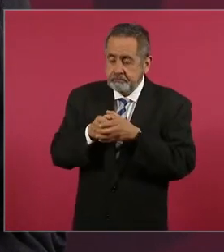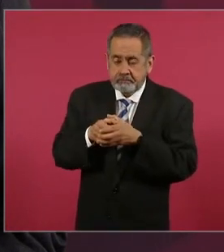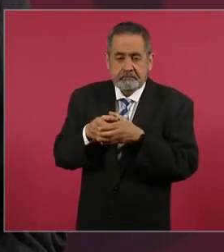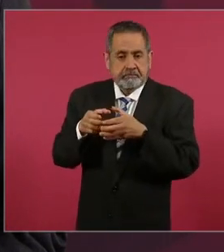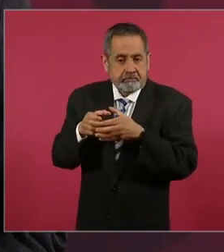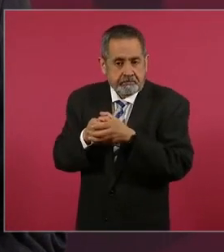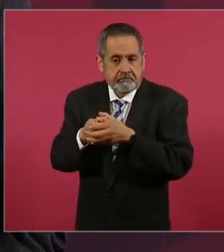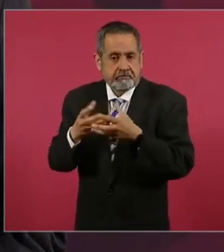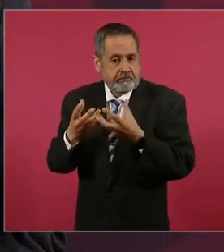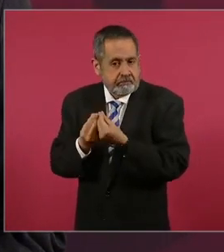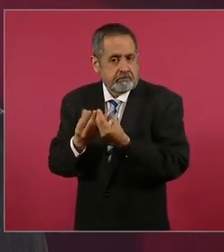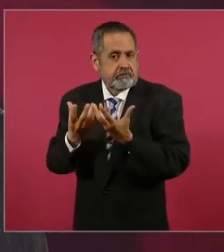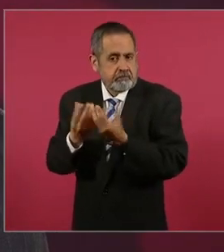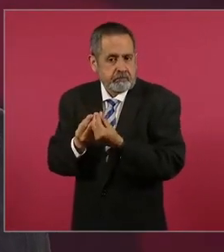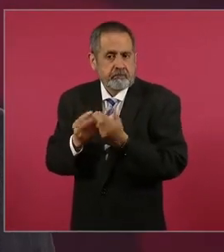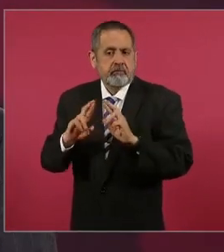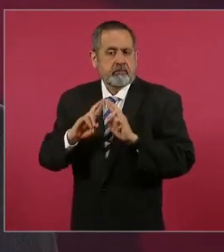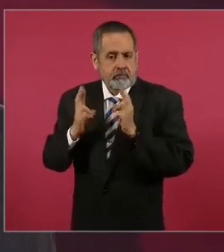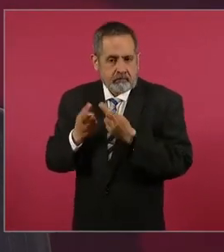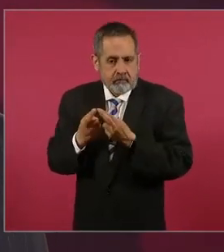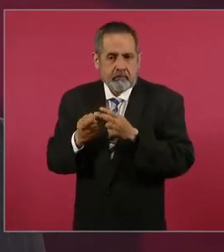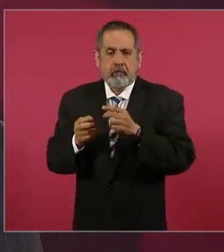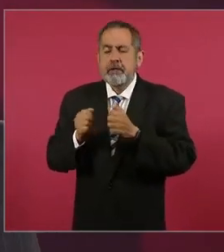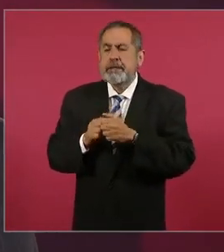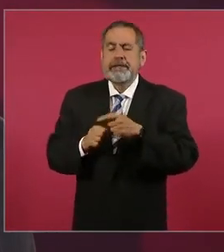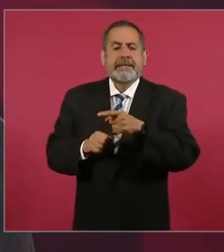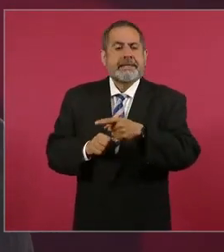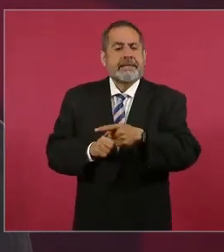cabo reuniones de